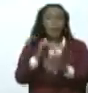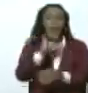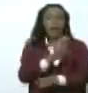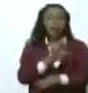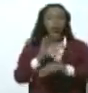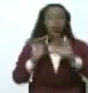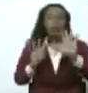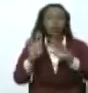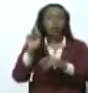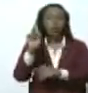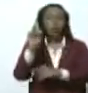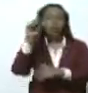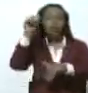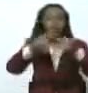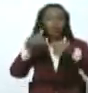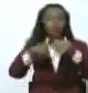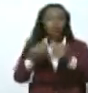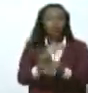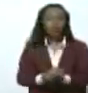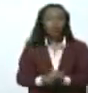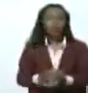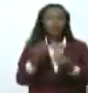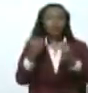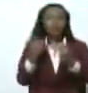16.591 votos, para un